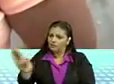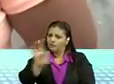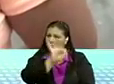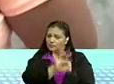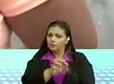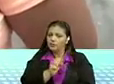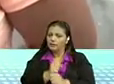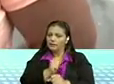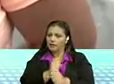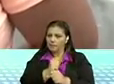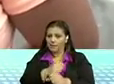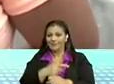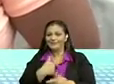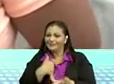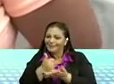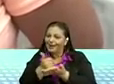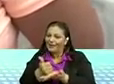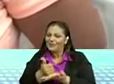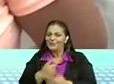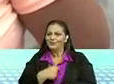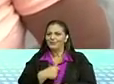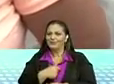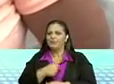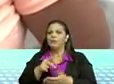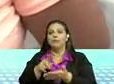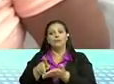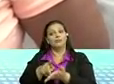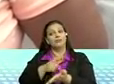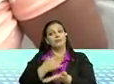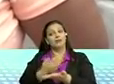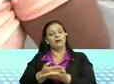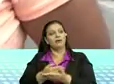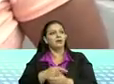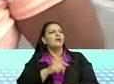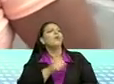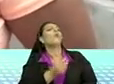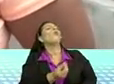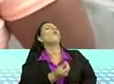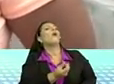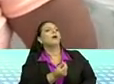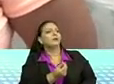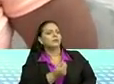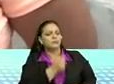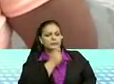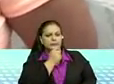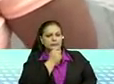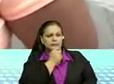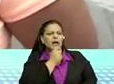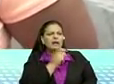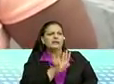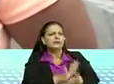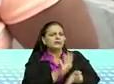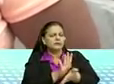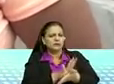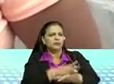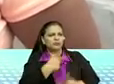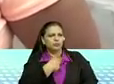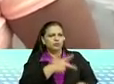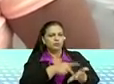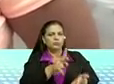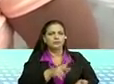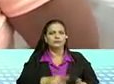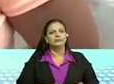una bendición de Dios. Entonces, por eso la gente se desespera y cae en las garras, desgraciadamente, de tanto